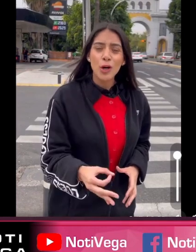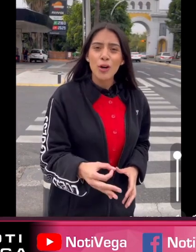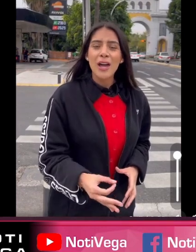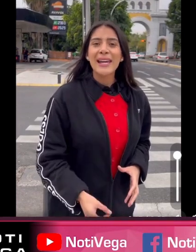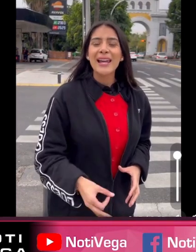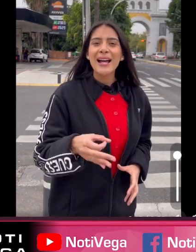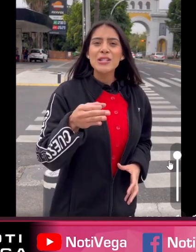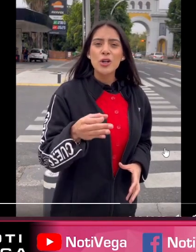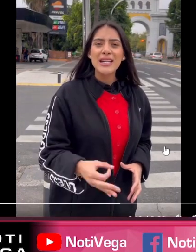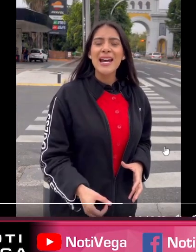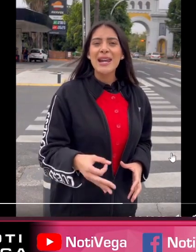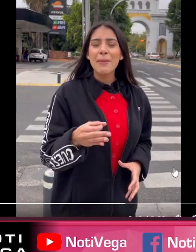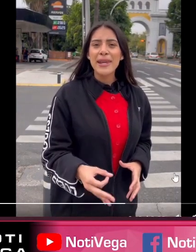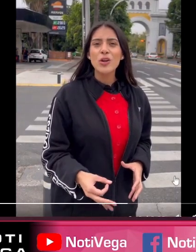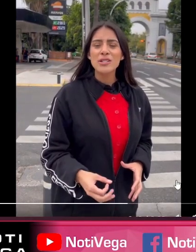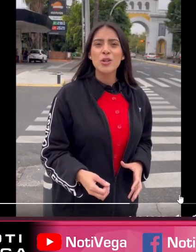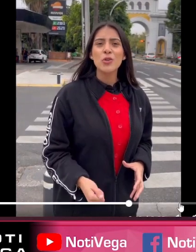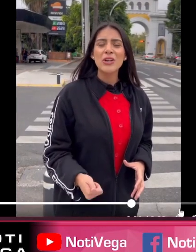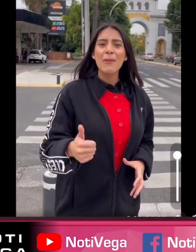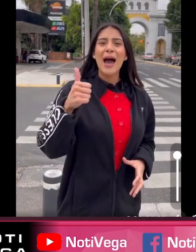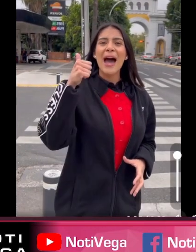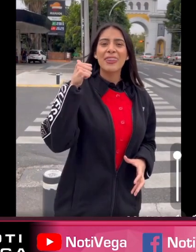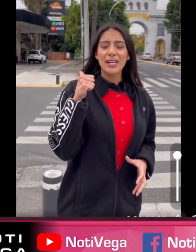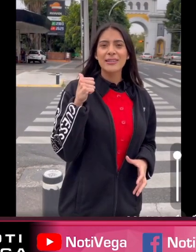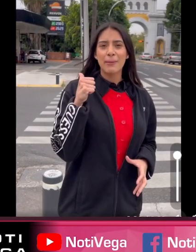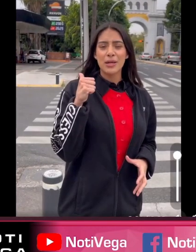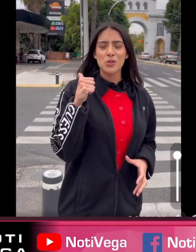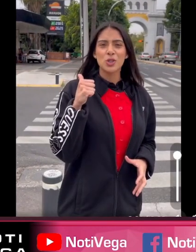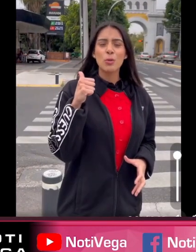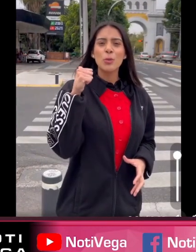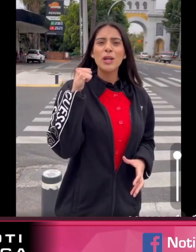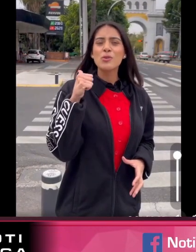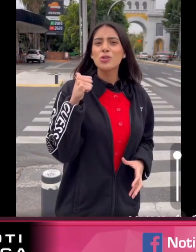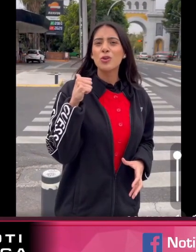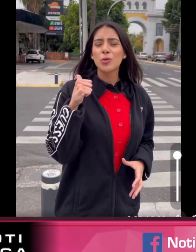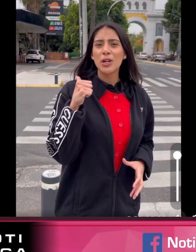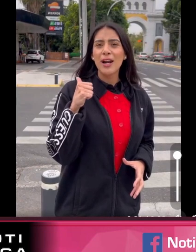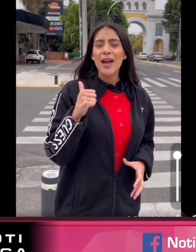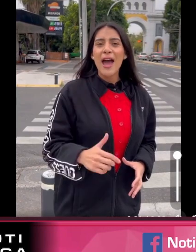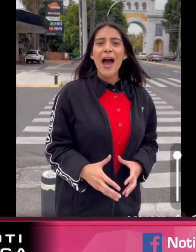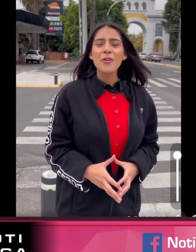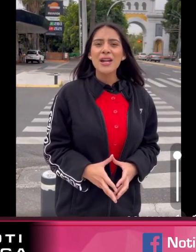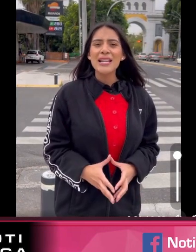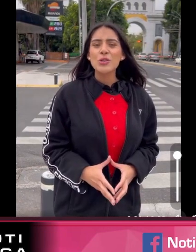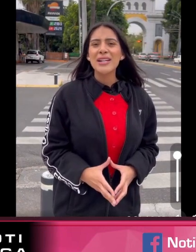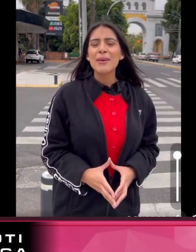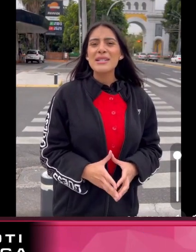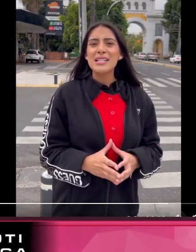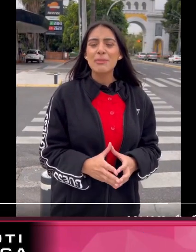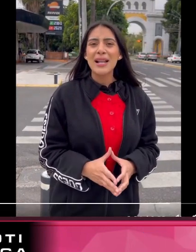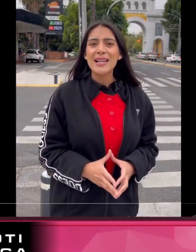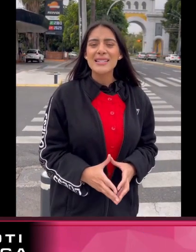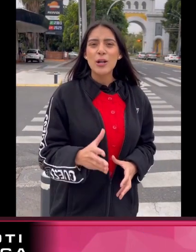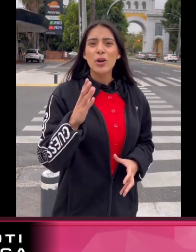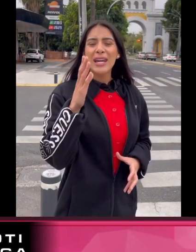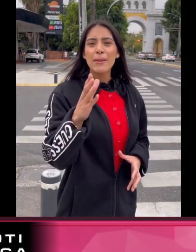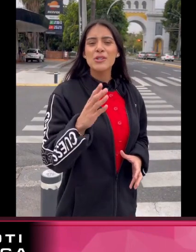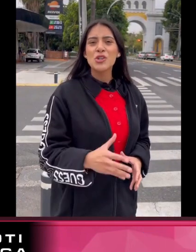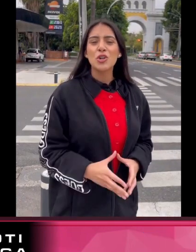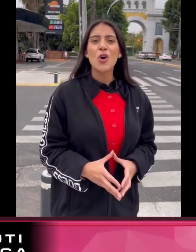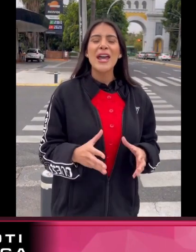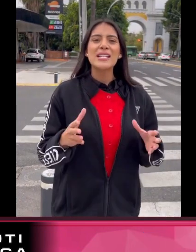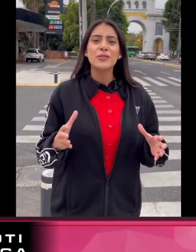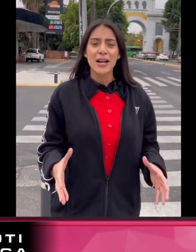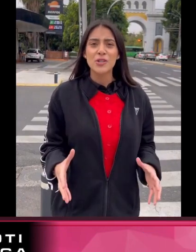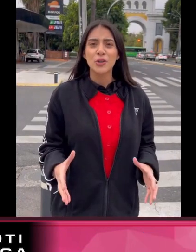aseguró que la gasolina en México se encontraba a 30 pesos. Como podemos corroborar, hay una gasolinera a mis espaldas y lo que